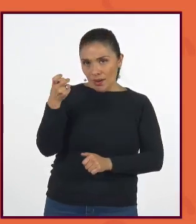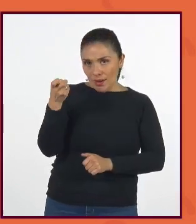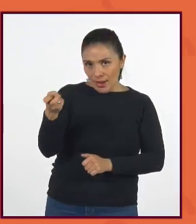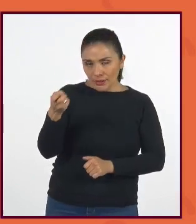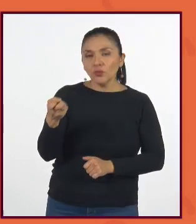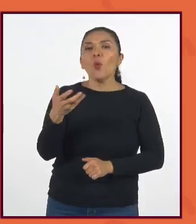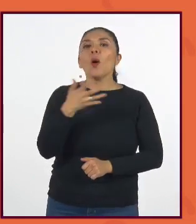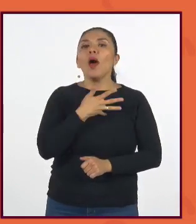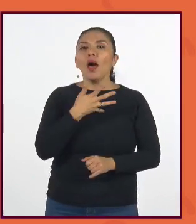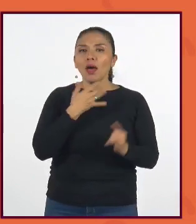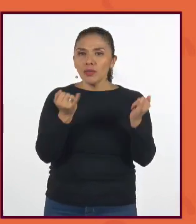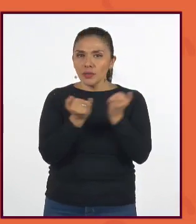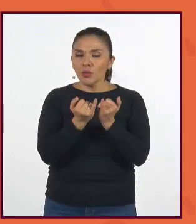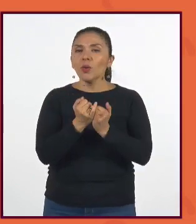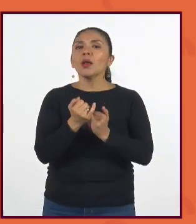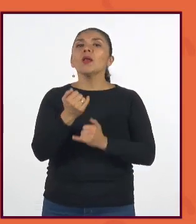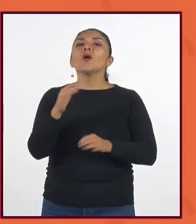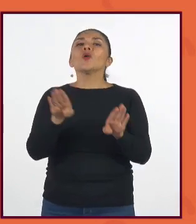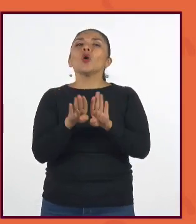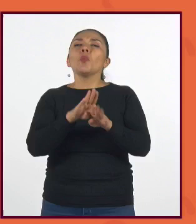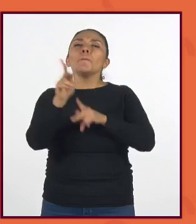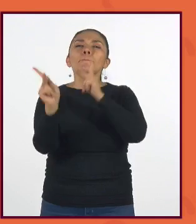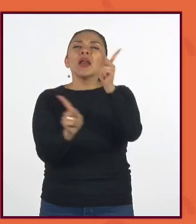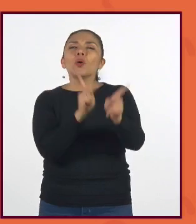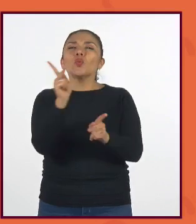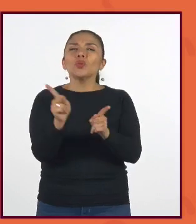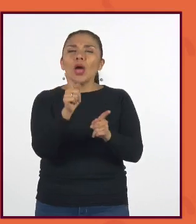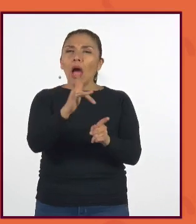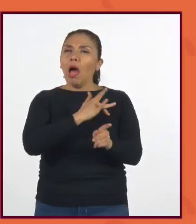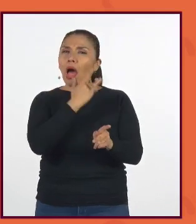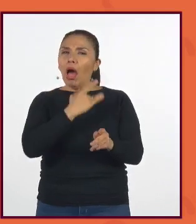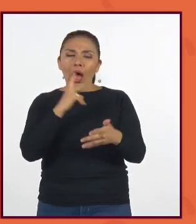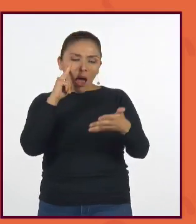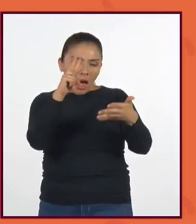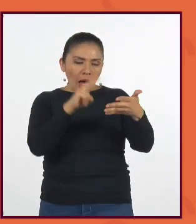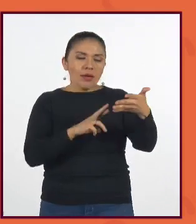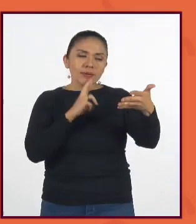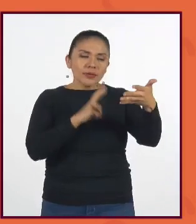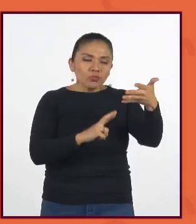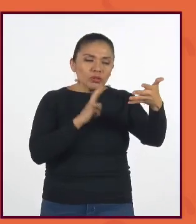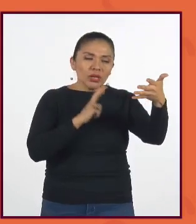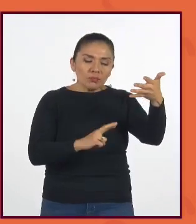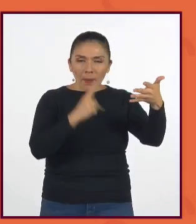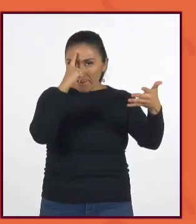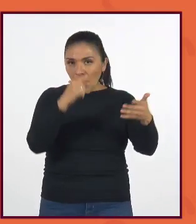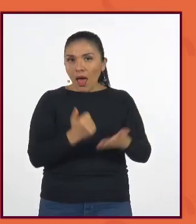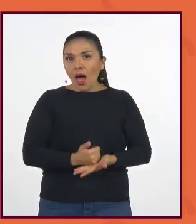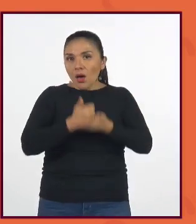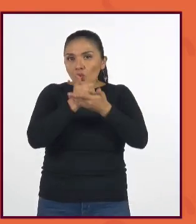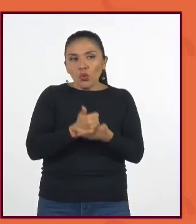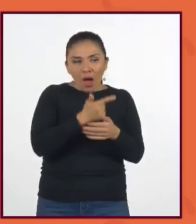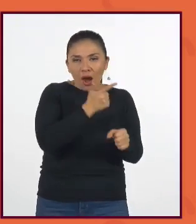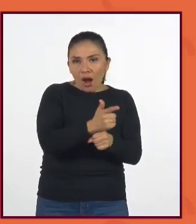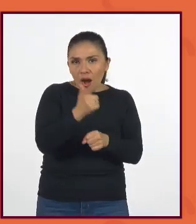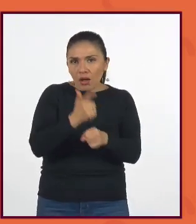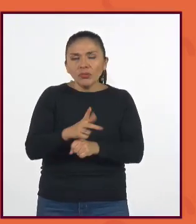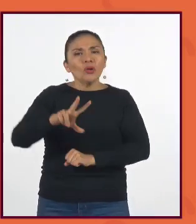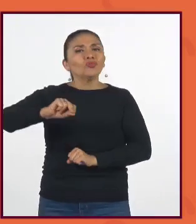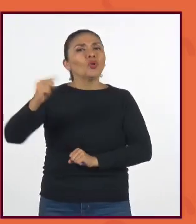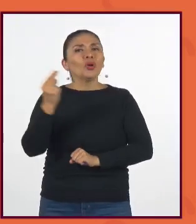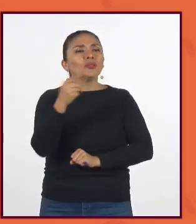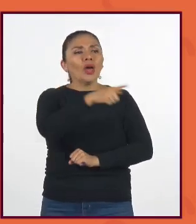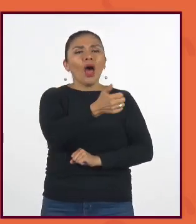vienen algunas preguntas que los van guiando y que hacen cierta forma de detección sin que el alumno le diga al